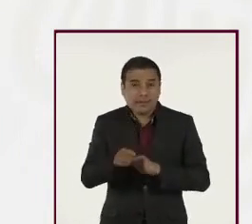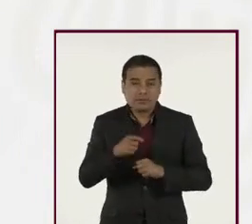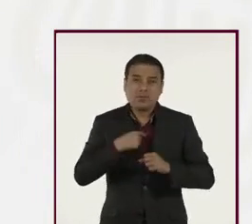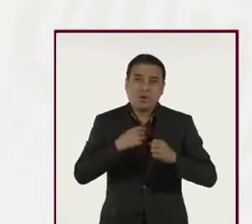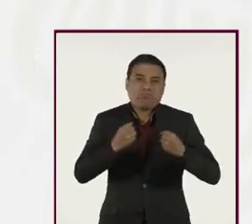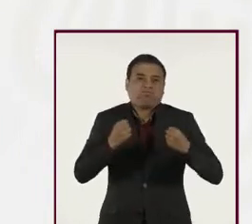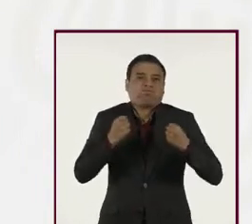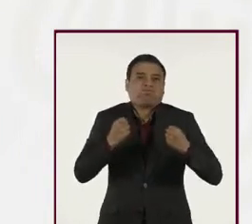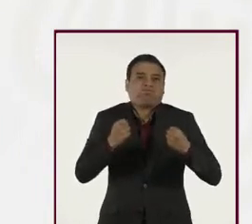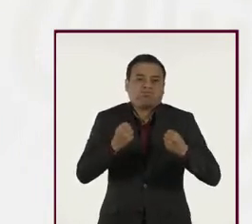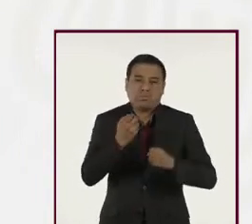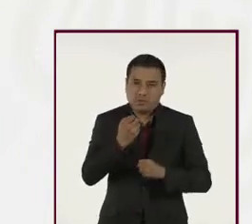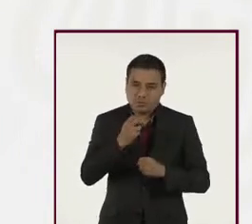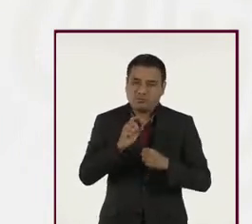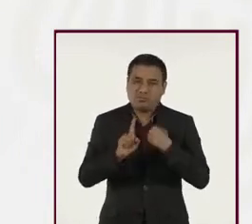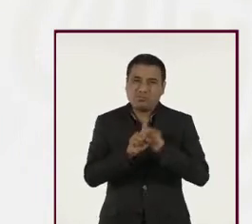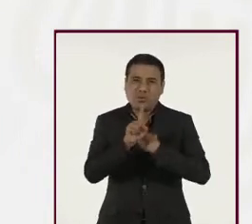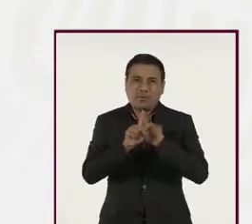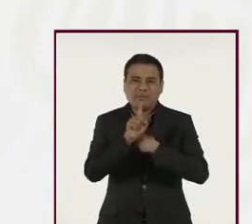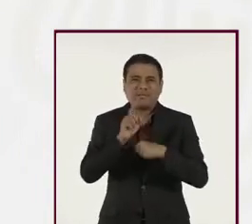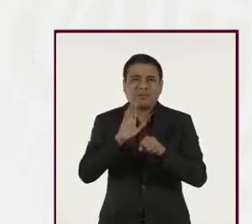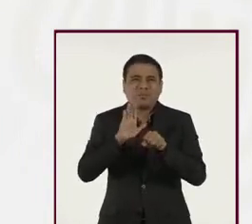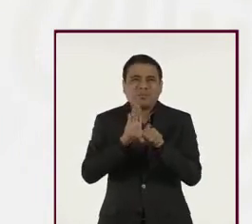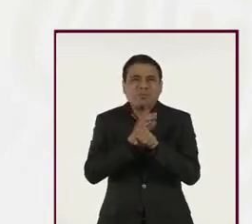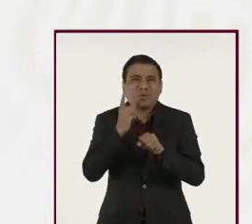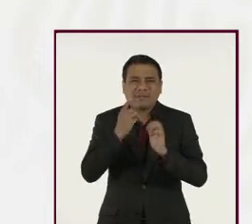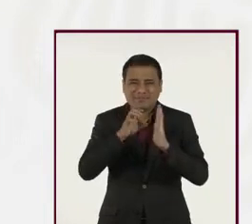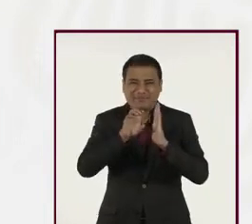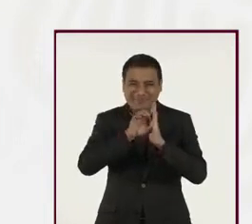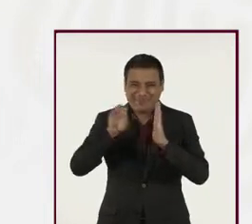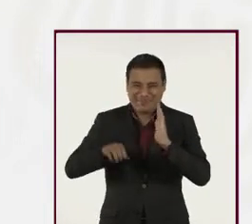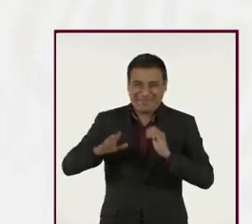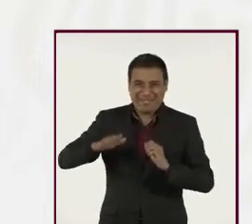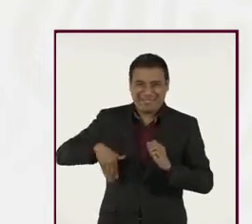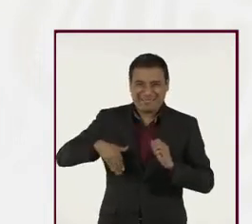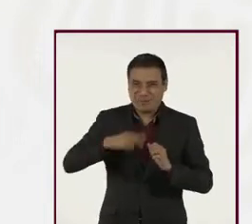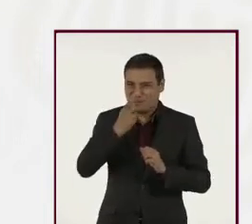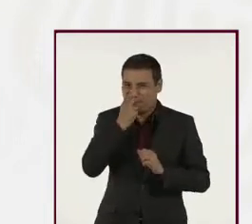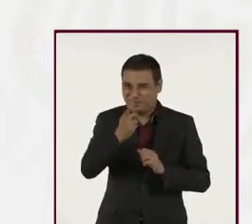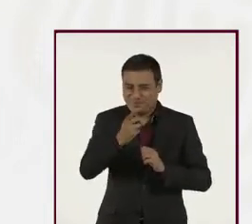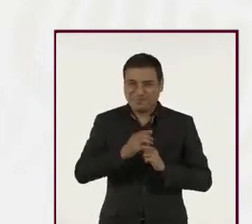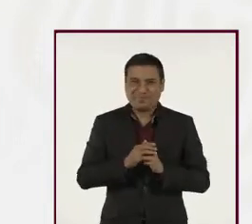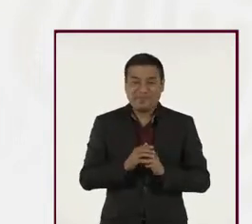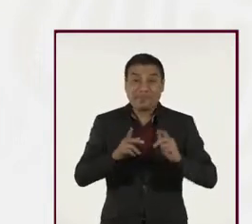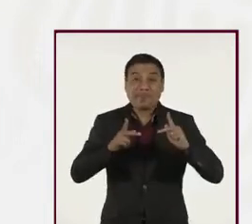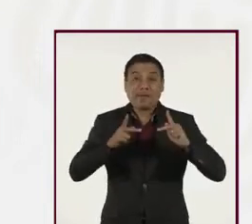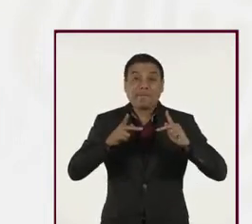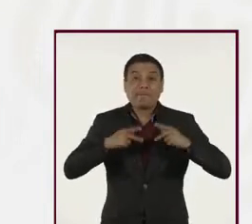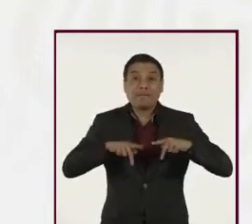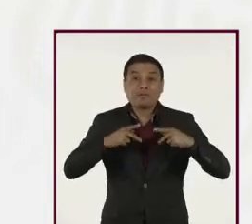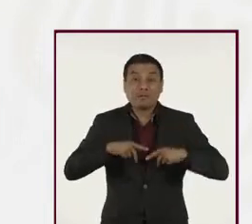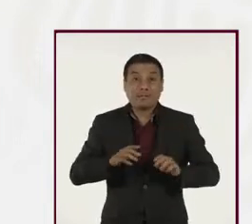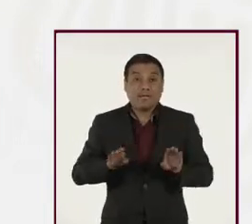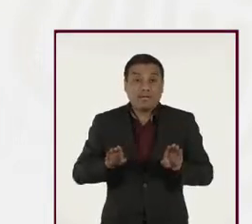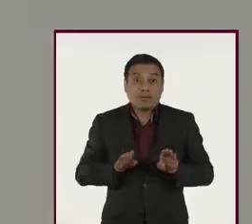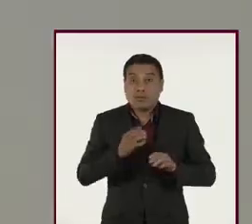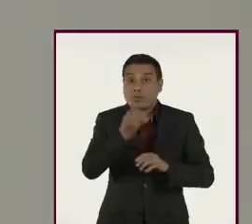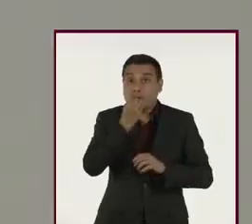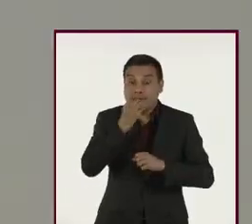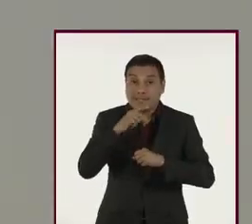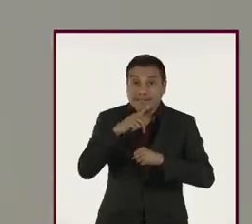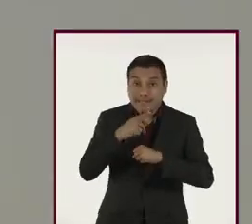qué? Hablábamos que existe una línea muy delgada cuando platicábamos respecto a las conductas alimentarias de riesgo y